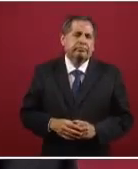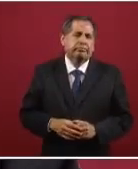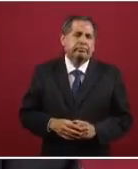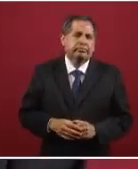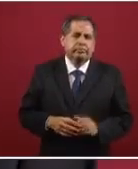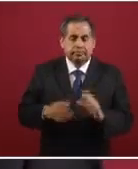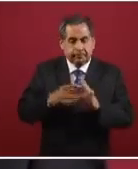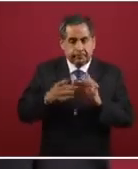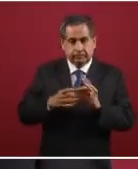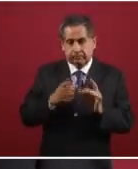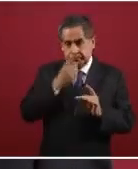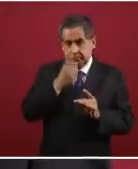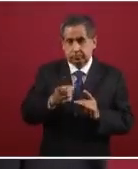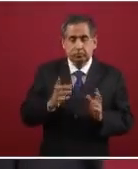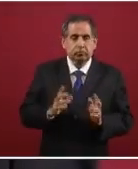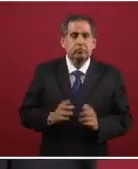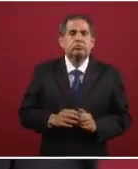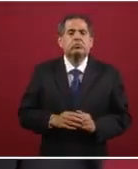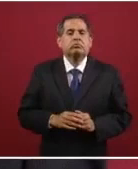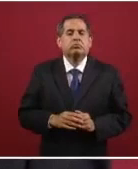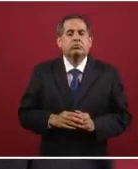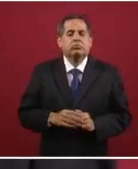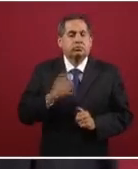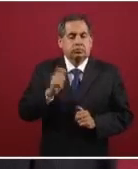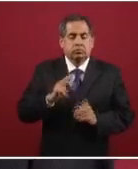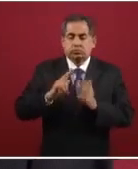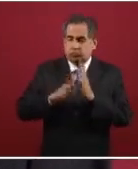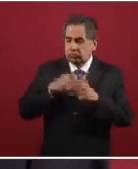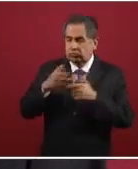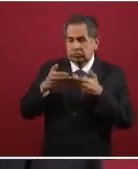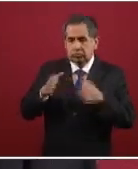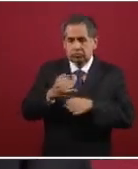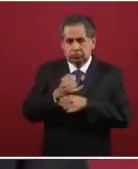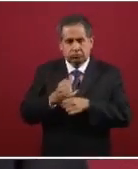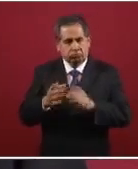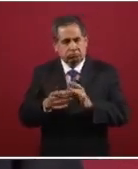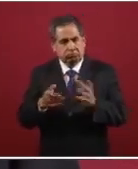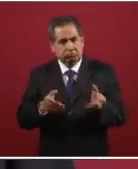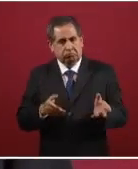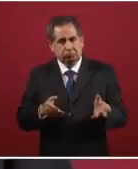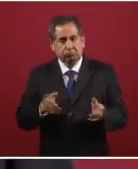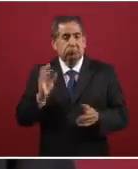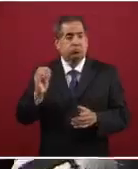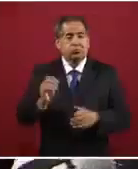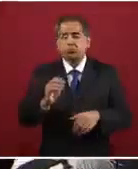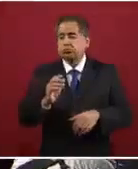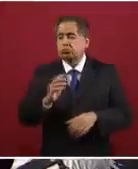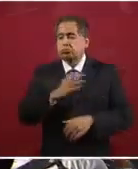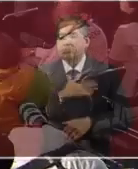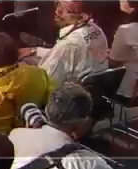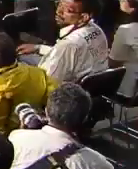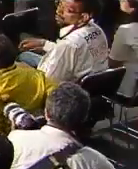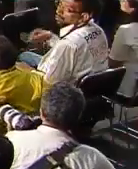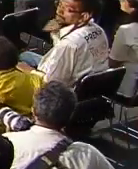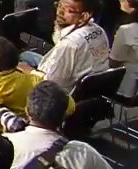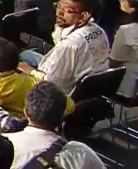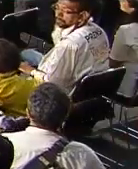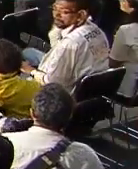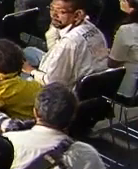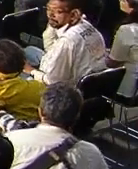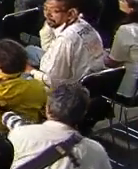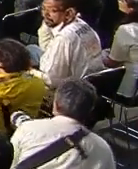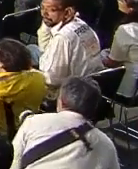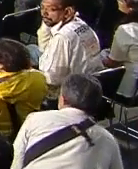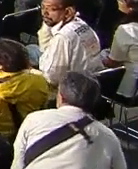decidir si se abre la investigación, si se llama a declarar a